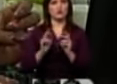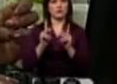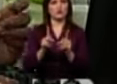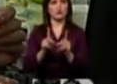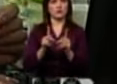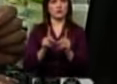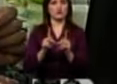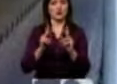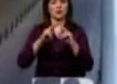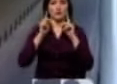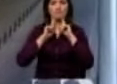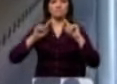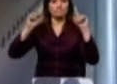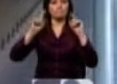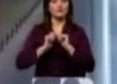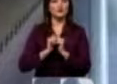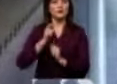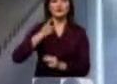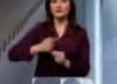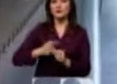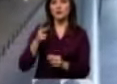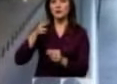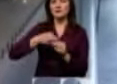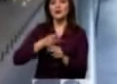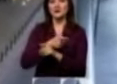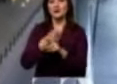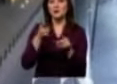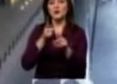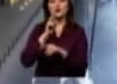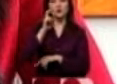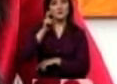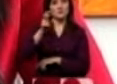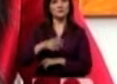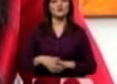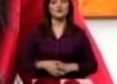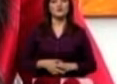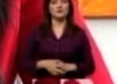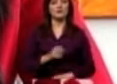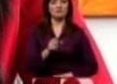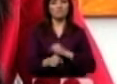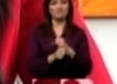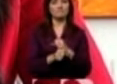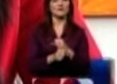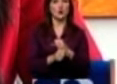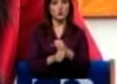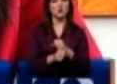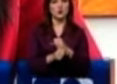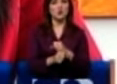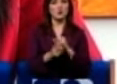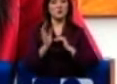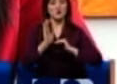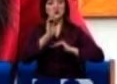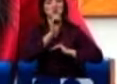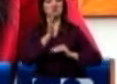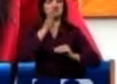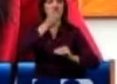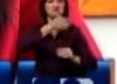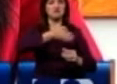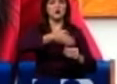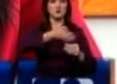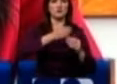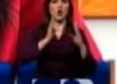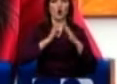seguir dándonos a conocer. Quito también participa en otras ramas del turismo. Este año hemos sido nominados como destino líder de